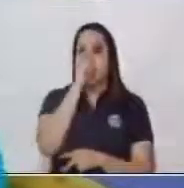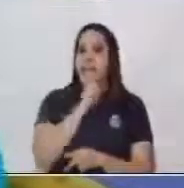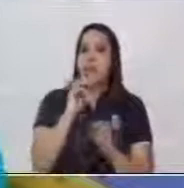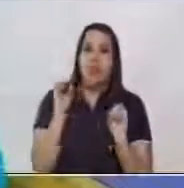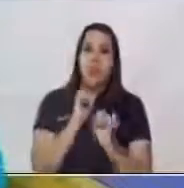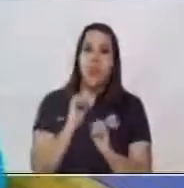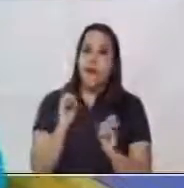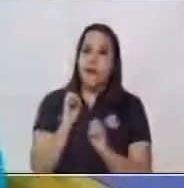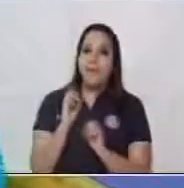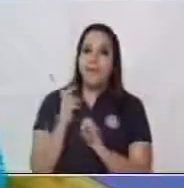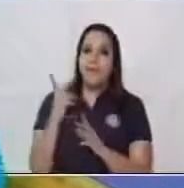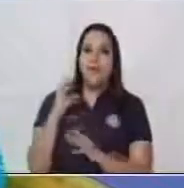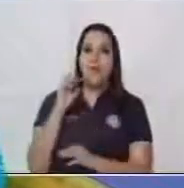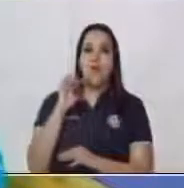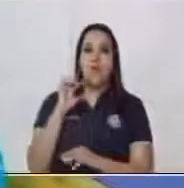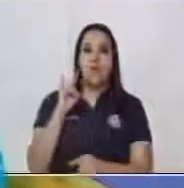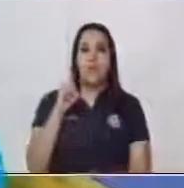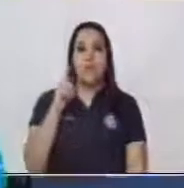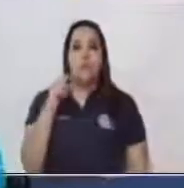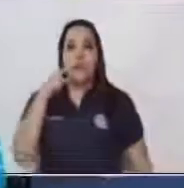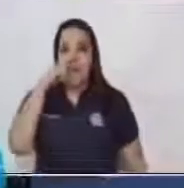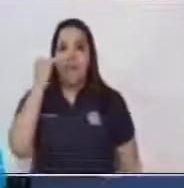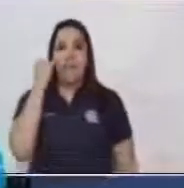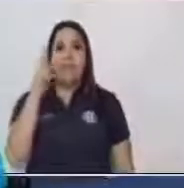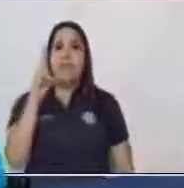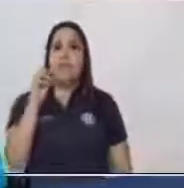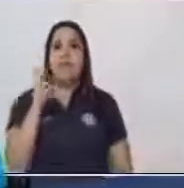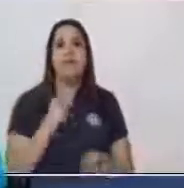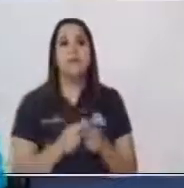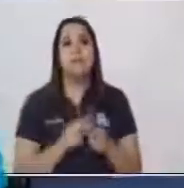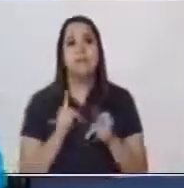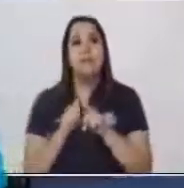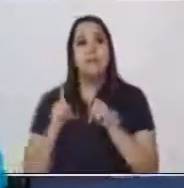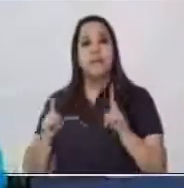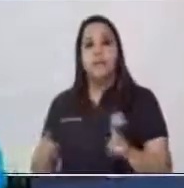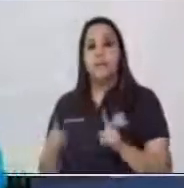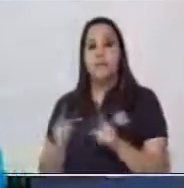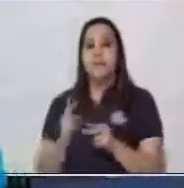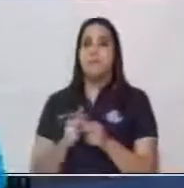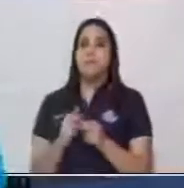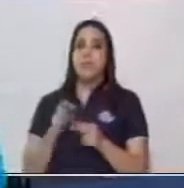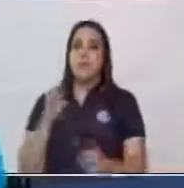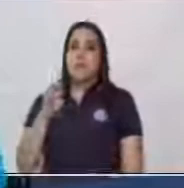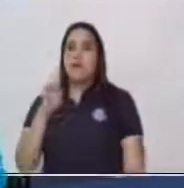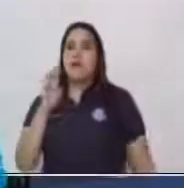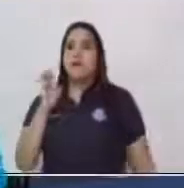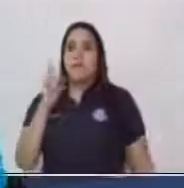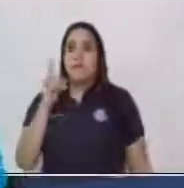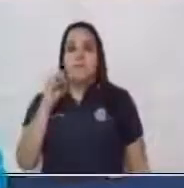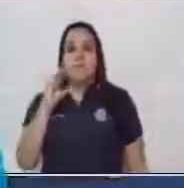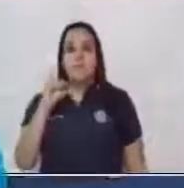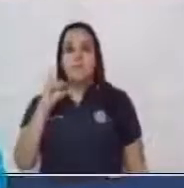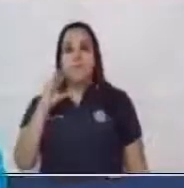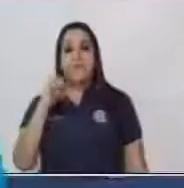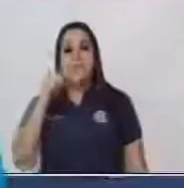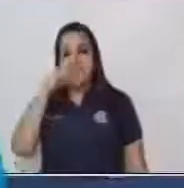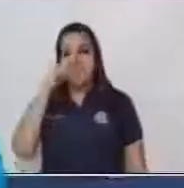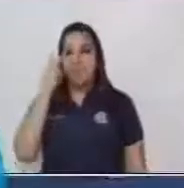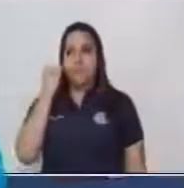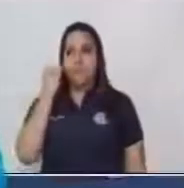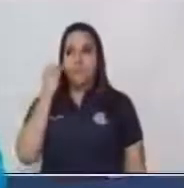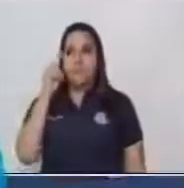verbo copulativo, entonces esas son llamadas oraciones predicativas, pero tienen sus